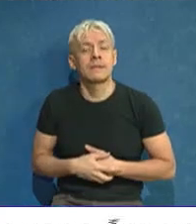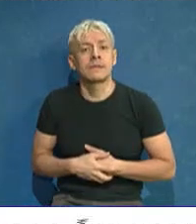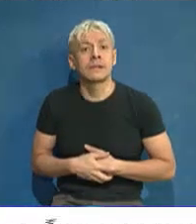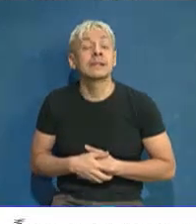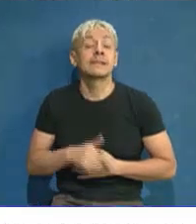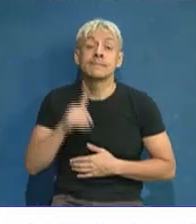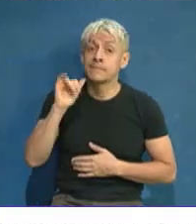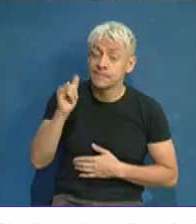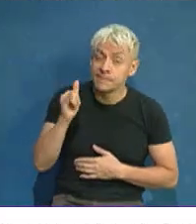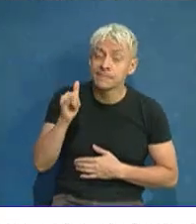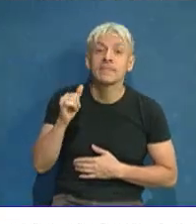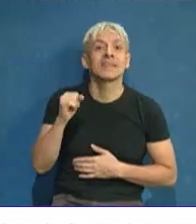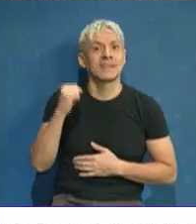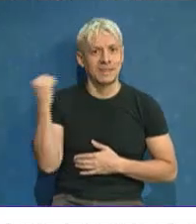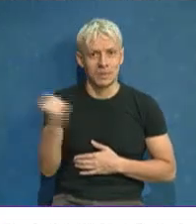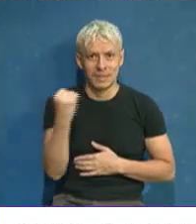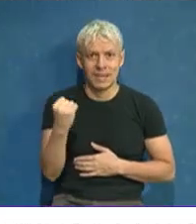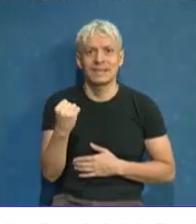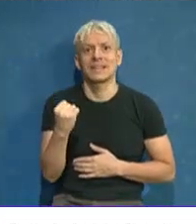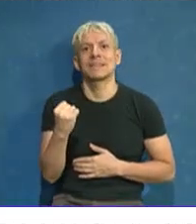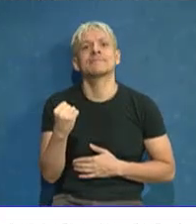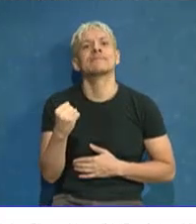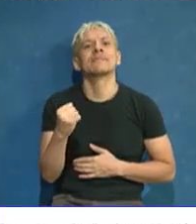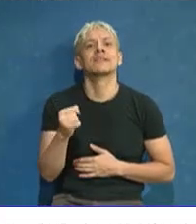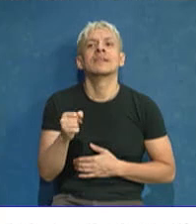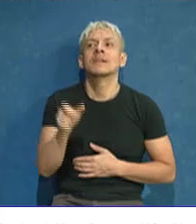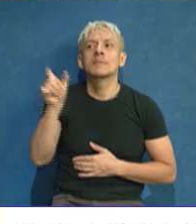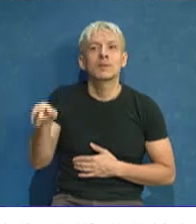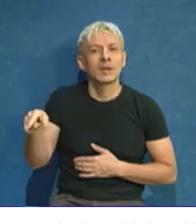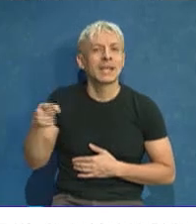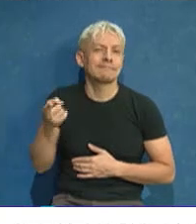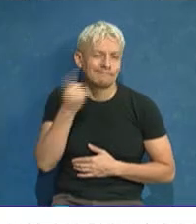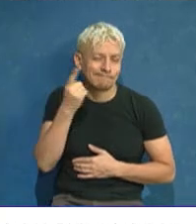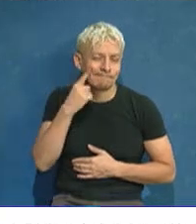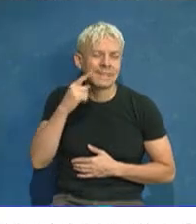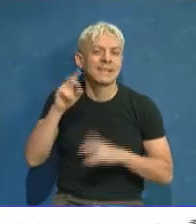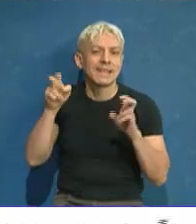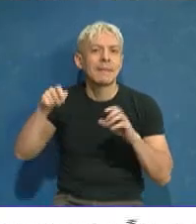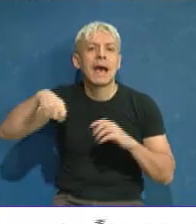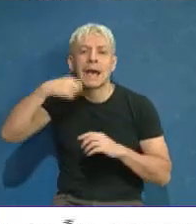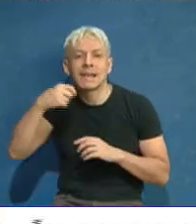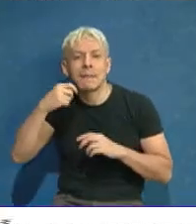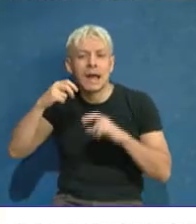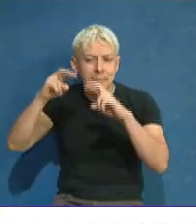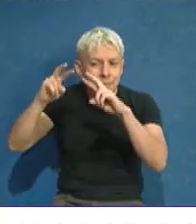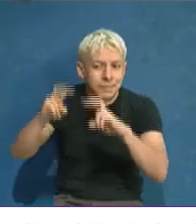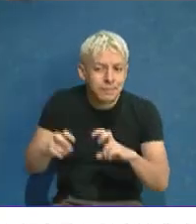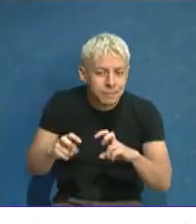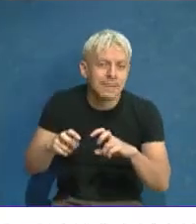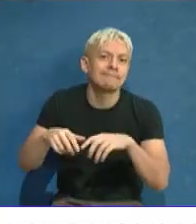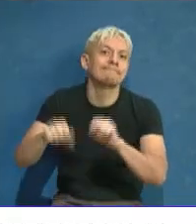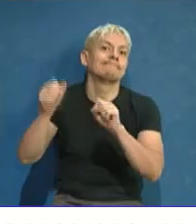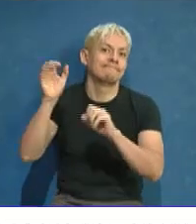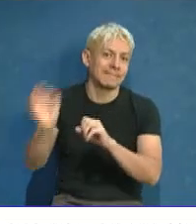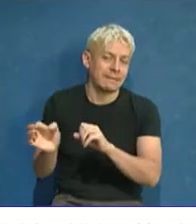claro por eso es importante la participación de la gente de zoonosis para que de alguna manera podamos a través de los animalitos